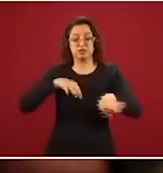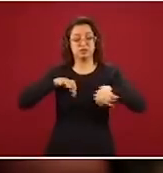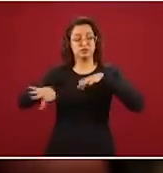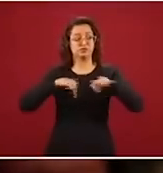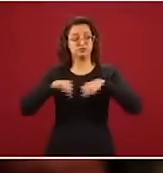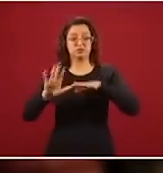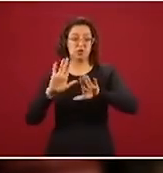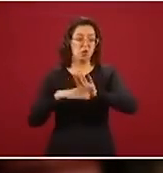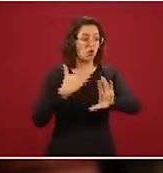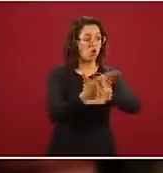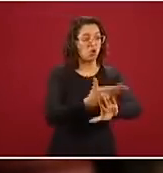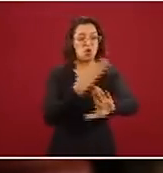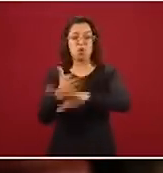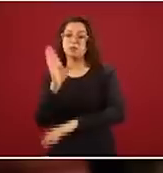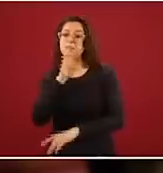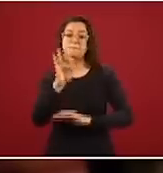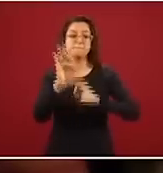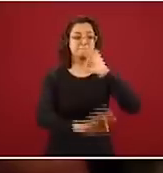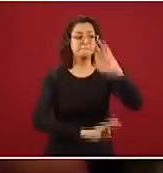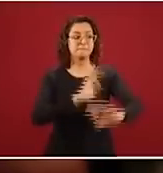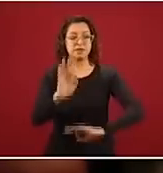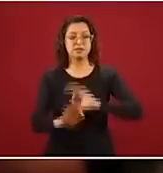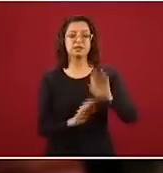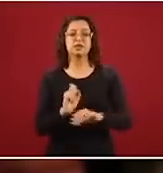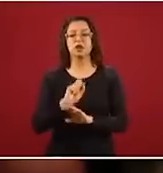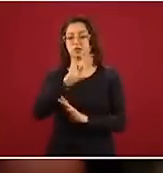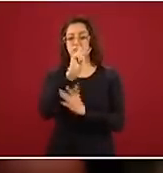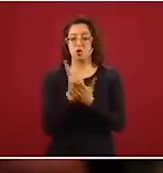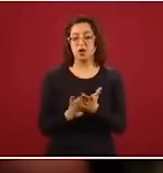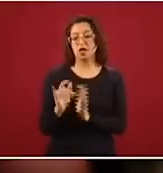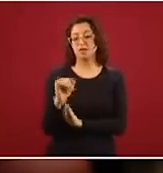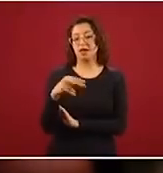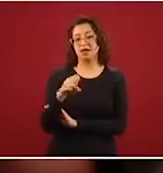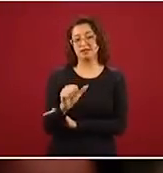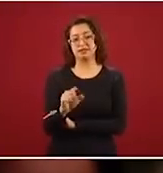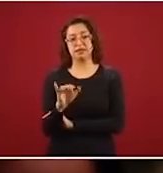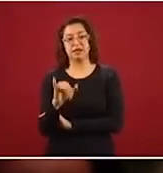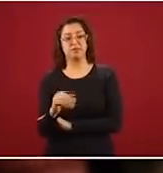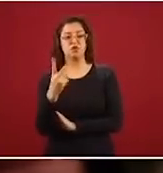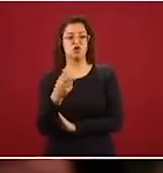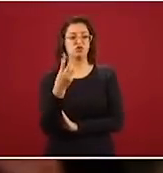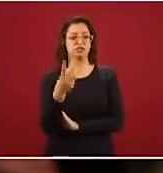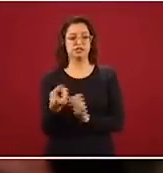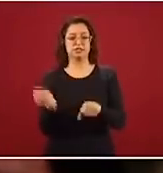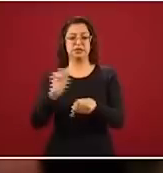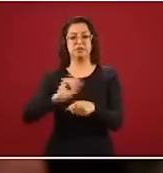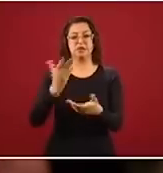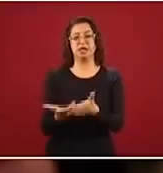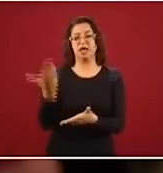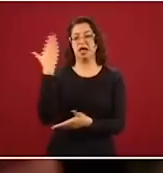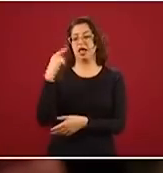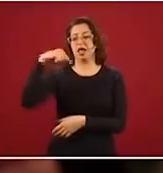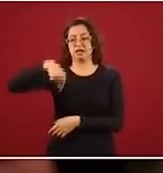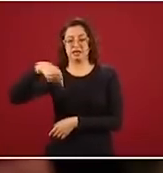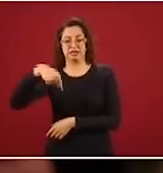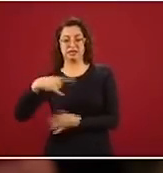punto. Al dar a conocer el programa del INSABI hace ya dos, 3 semanas. Aquí en esta conferencia se habló